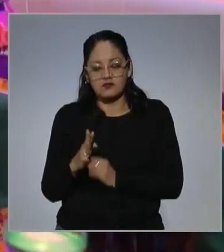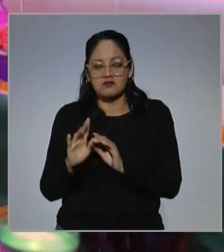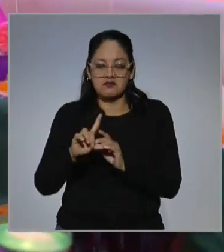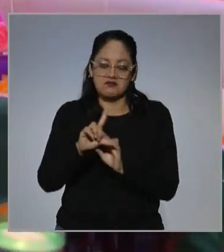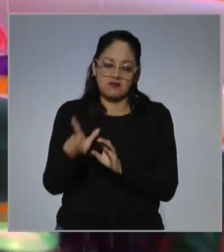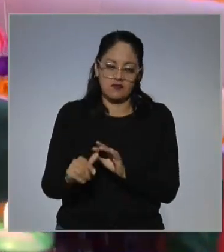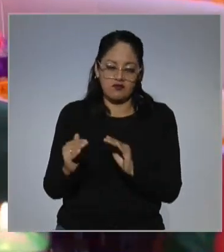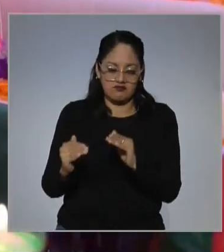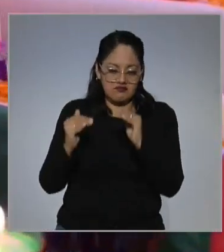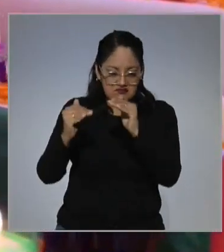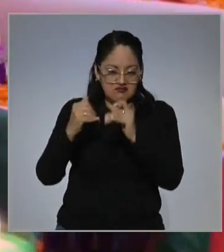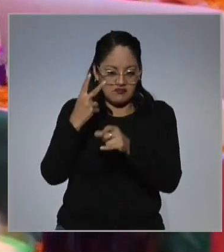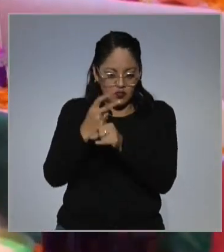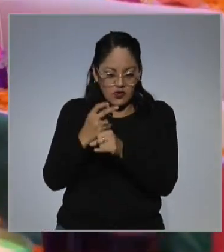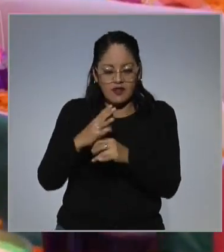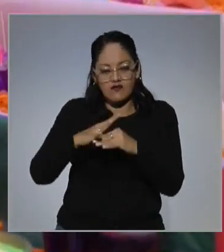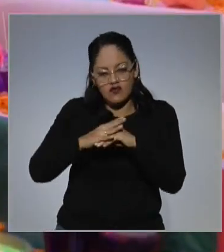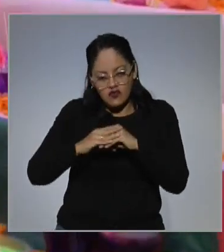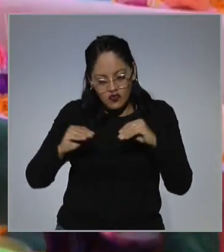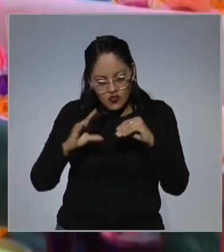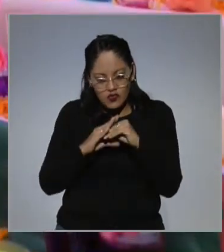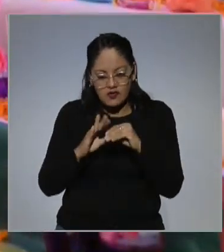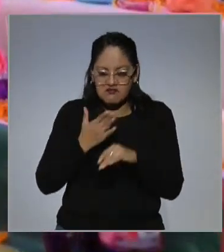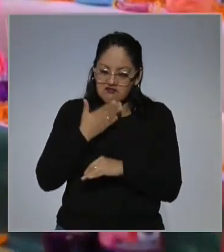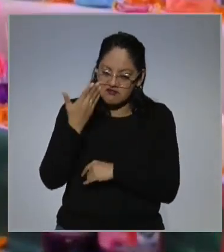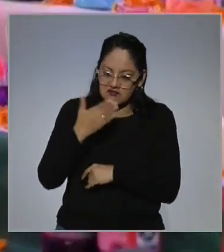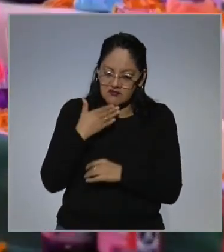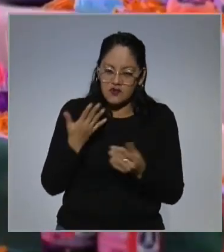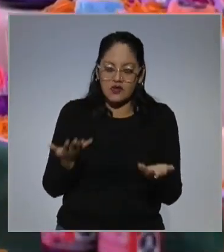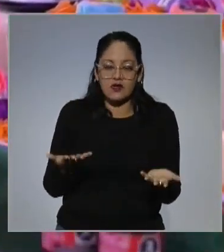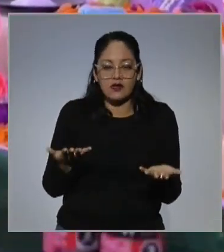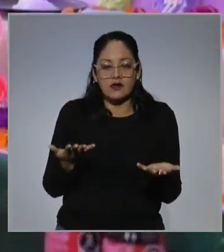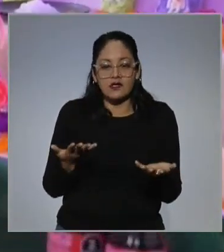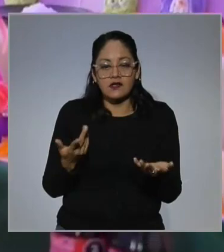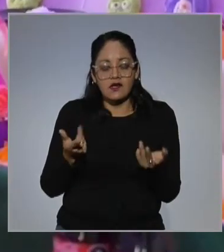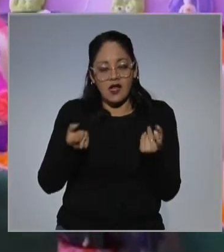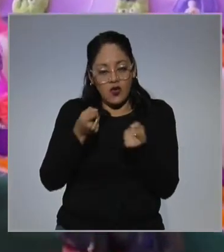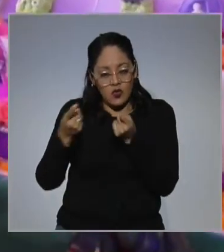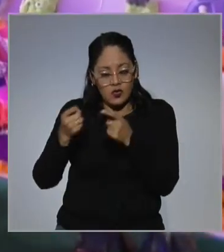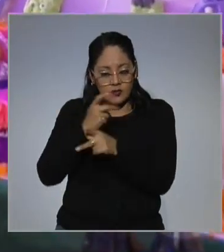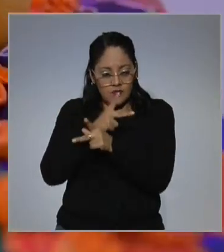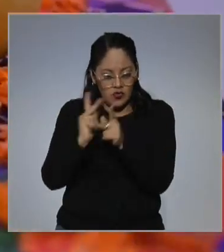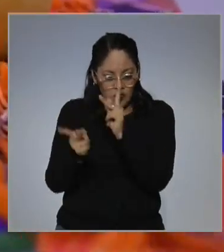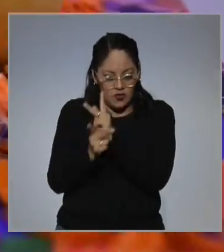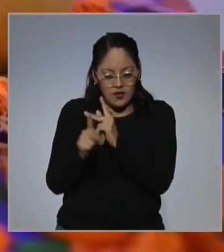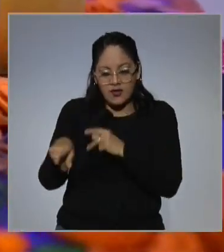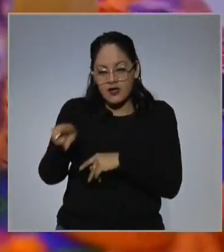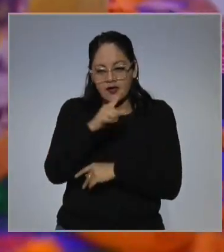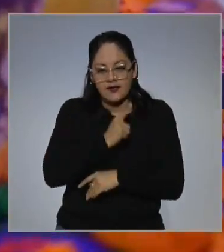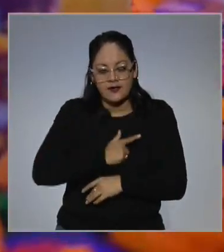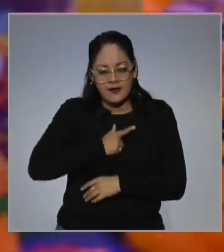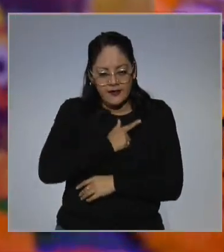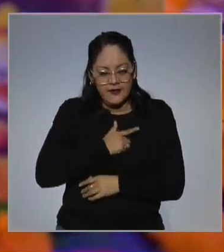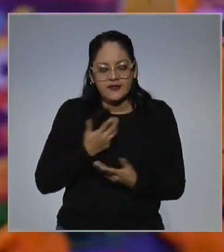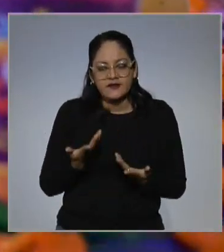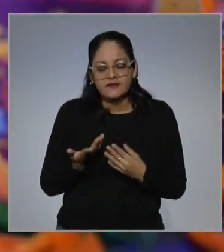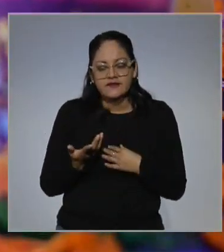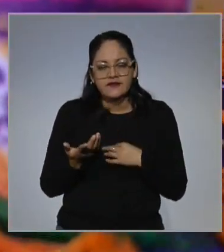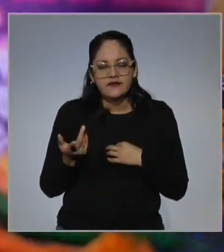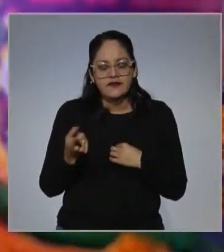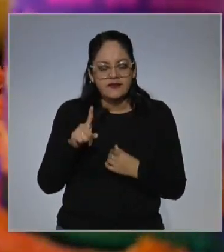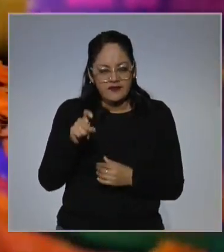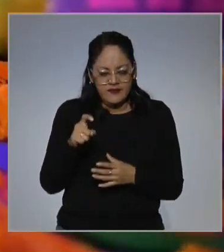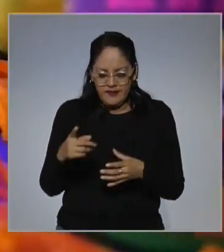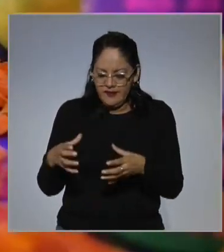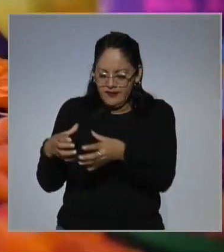las ofrendas, que si las frutas, que si algunos otros productos que les gustaban. Pongo el